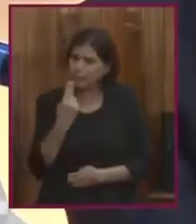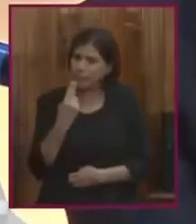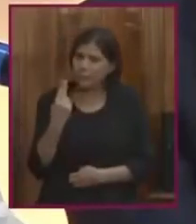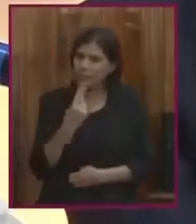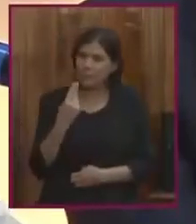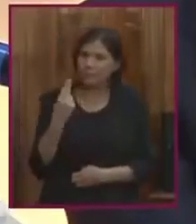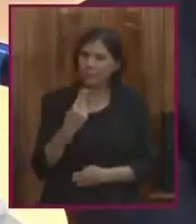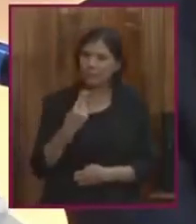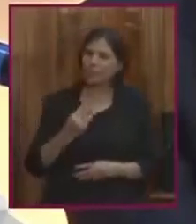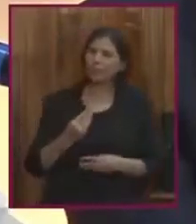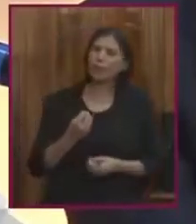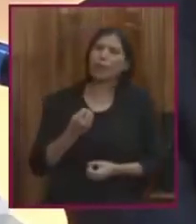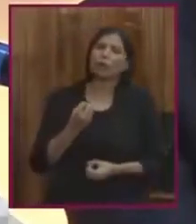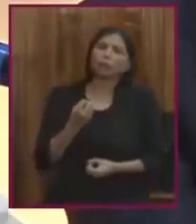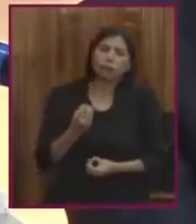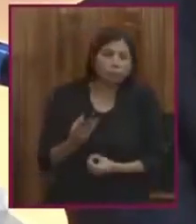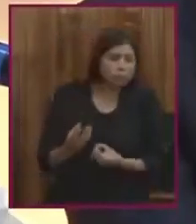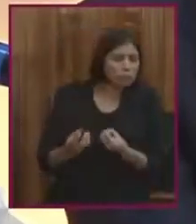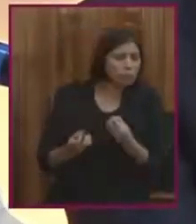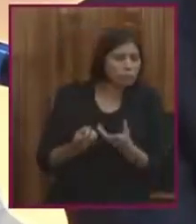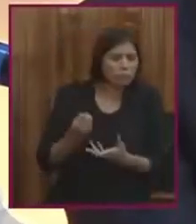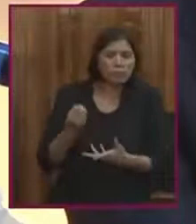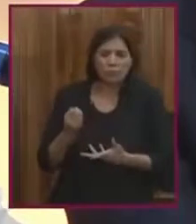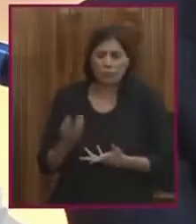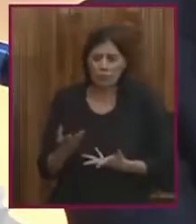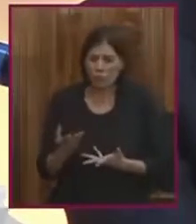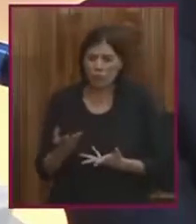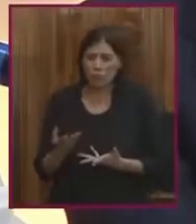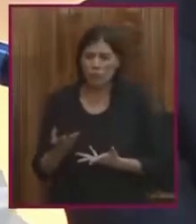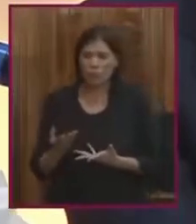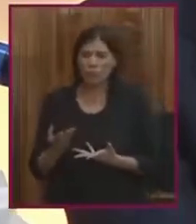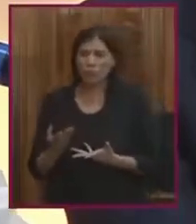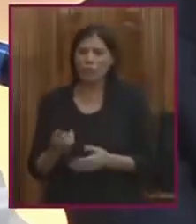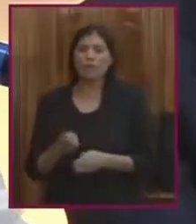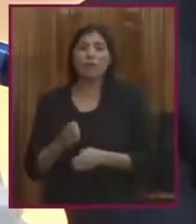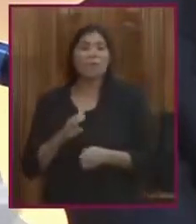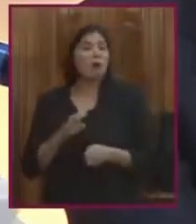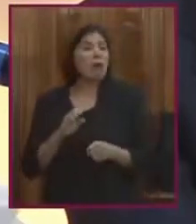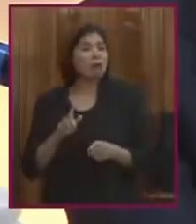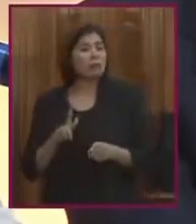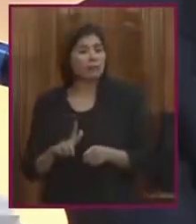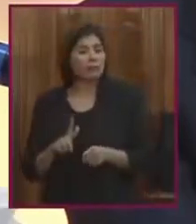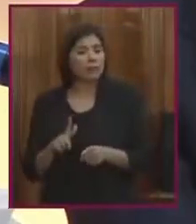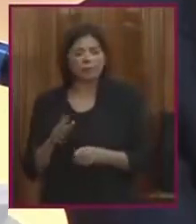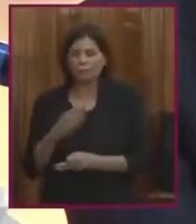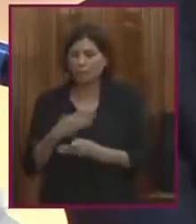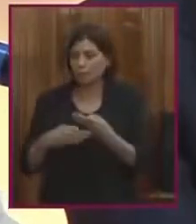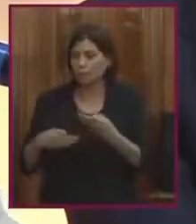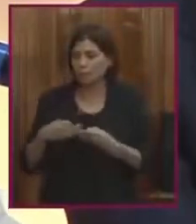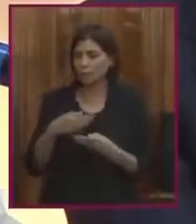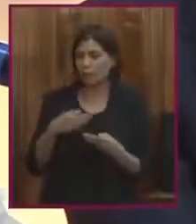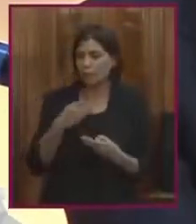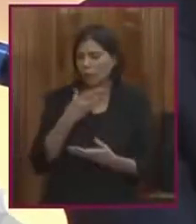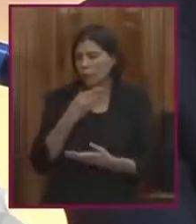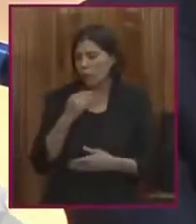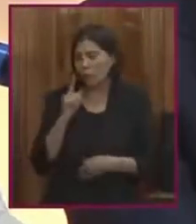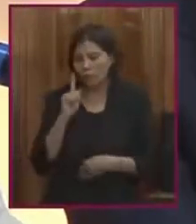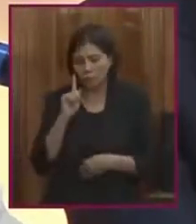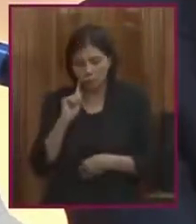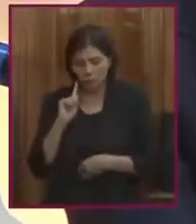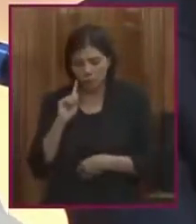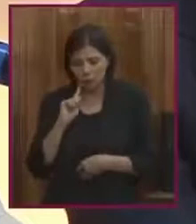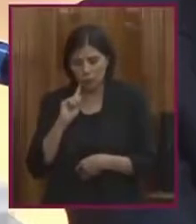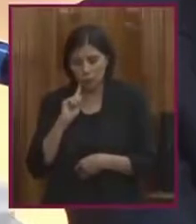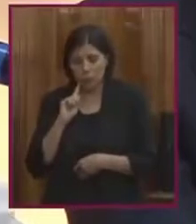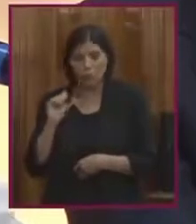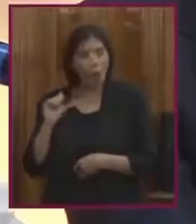de una construcción muy especial entre todas y todos nosotros. Este